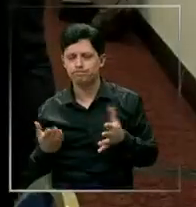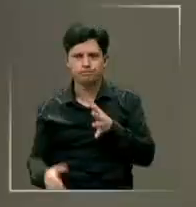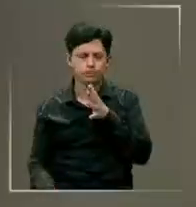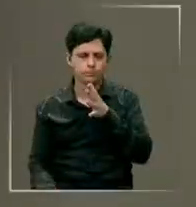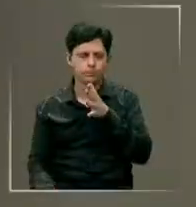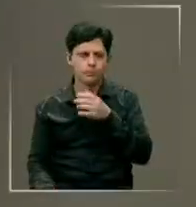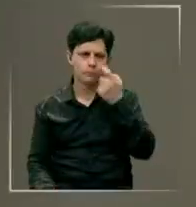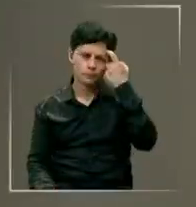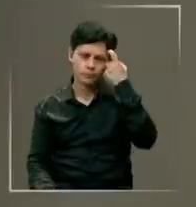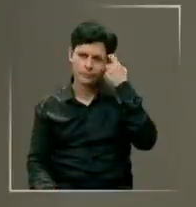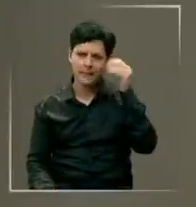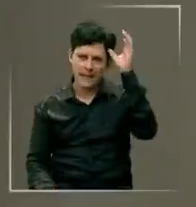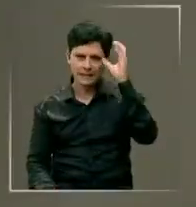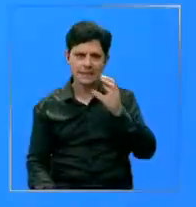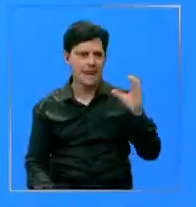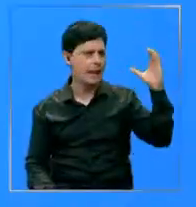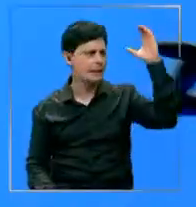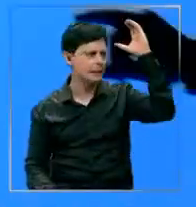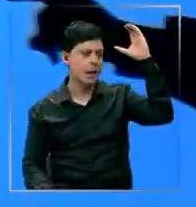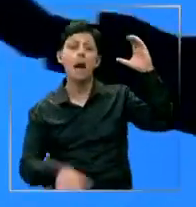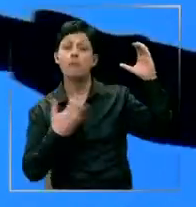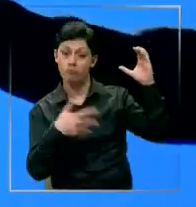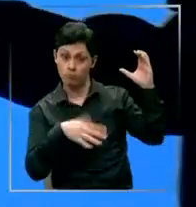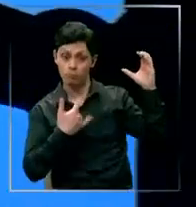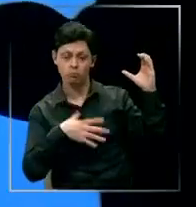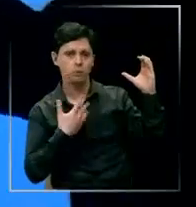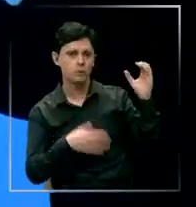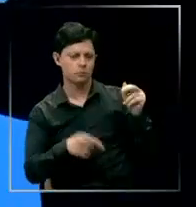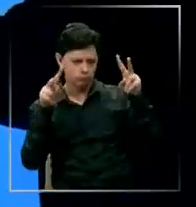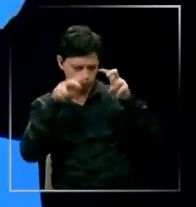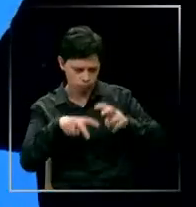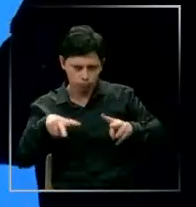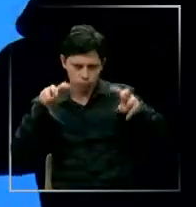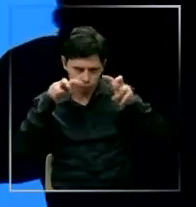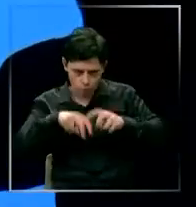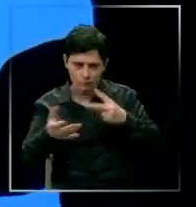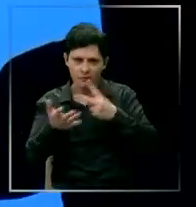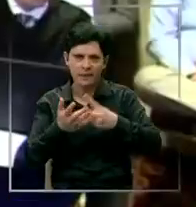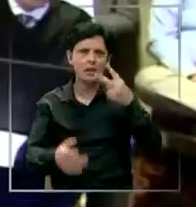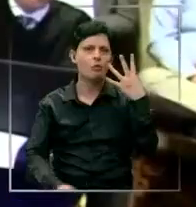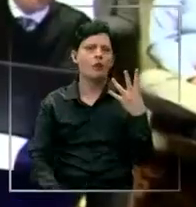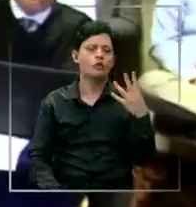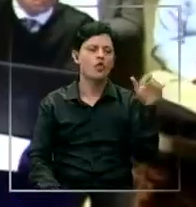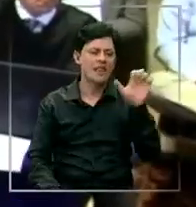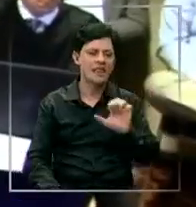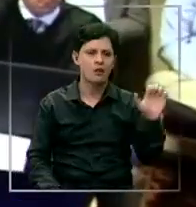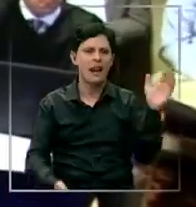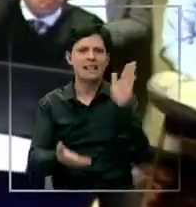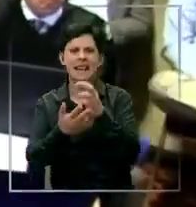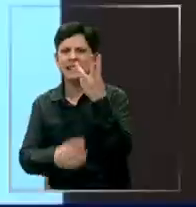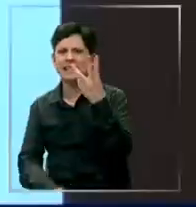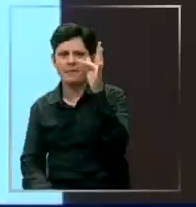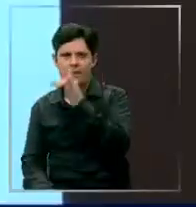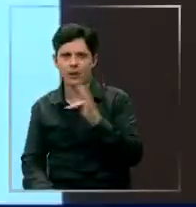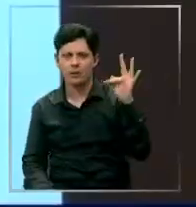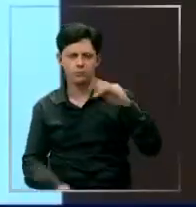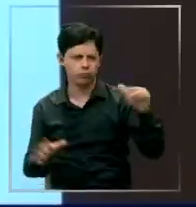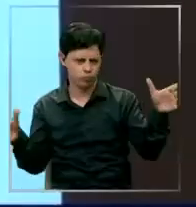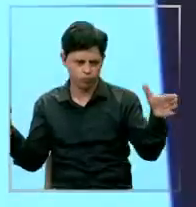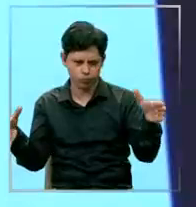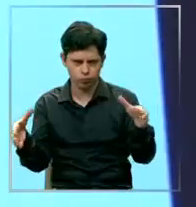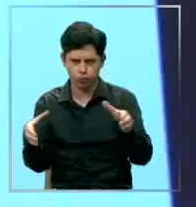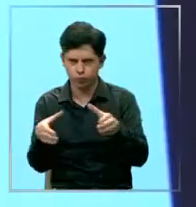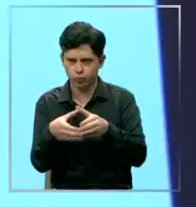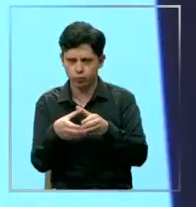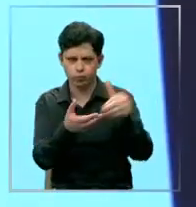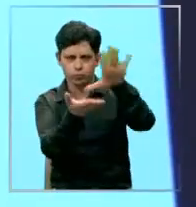En este caso, la ciencia ha tenido un rol importante en las indagaciones. Desde el 24 de enero al 3 de febrero se volverán a reunir especialistas de